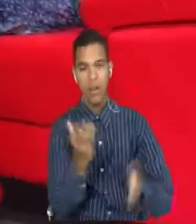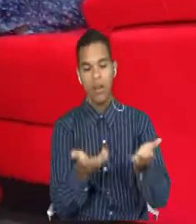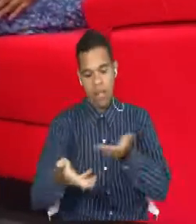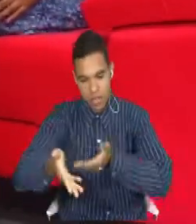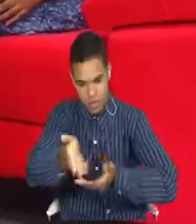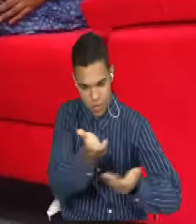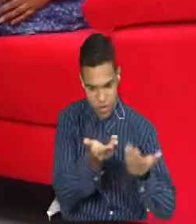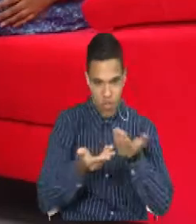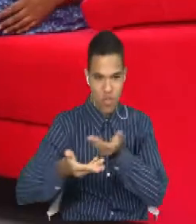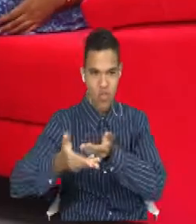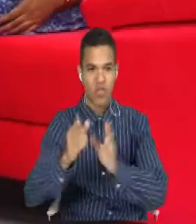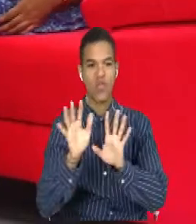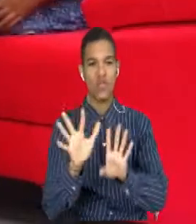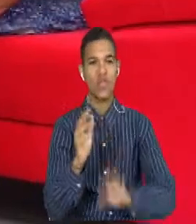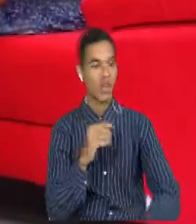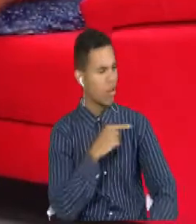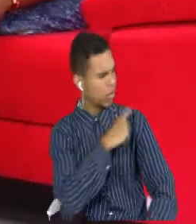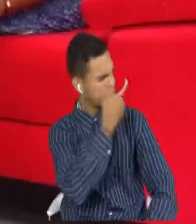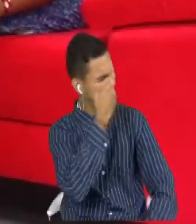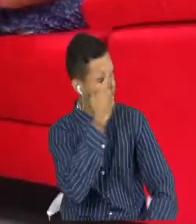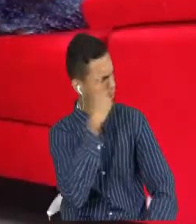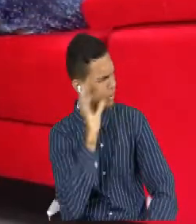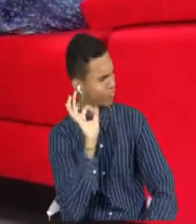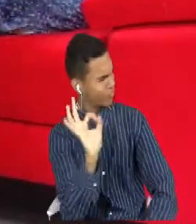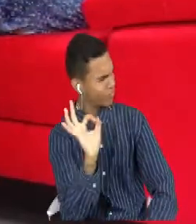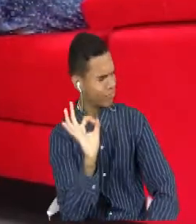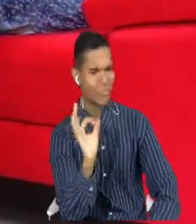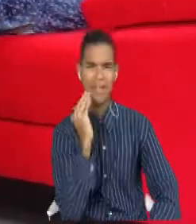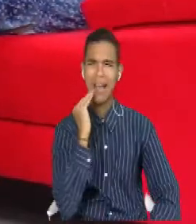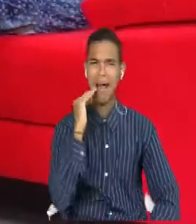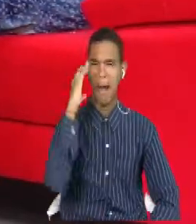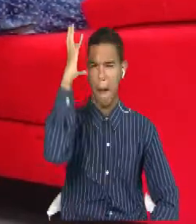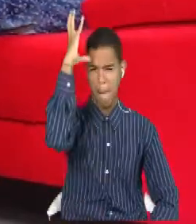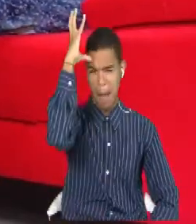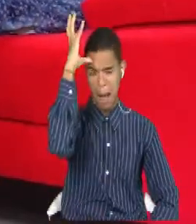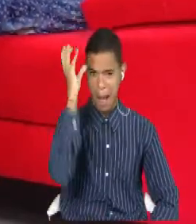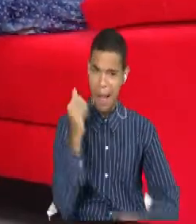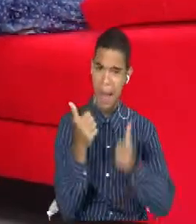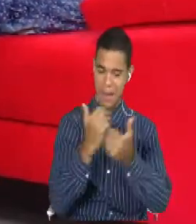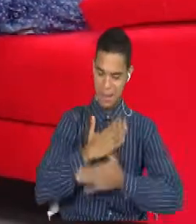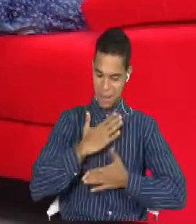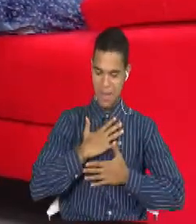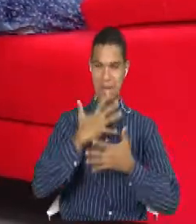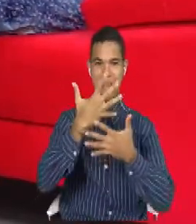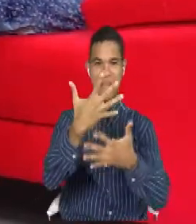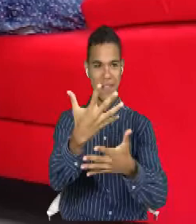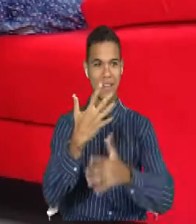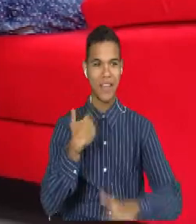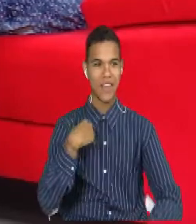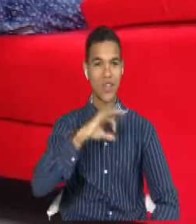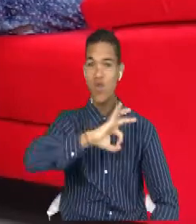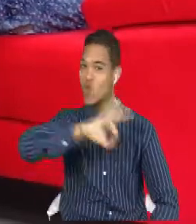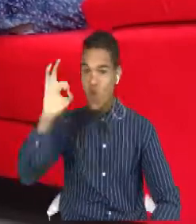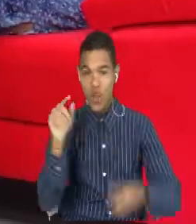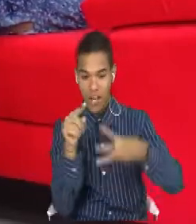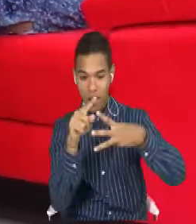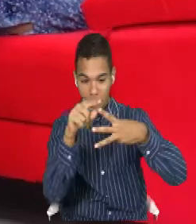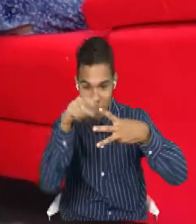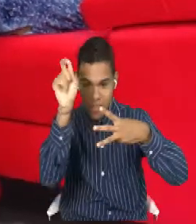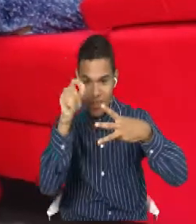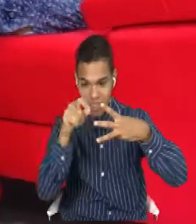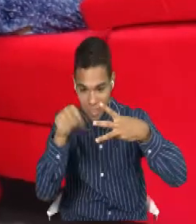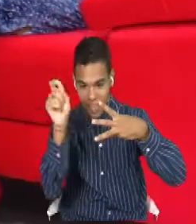que son súper filosas. La muchacha sabe mucho, Ángela, qué bien, felicitaciones. Nunca nadie había respondido todas las preguntas. ¿Y el